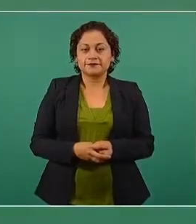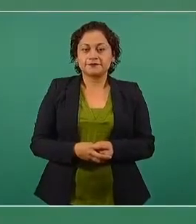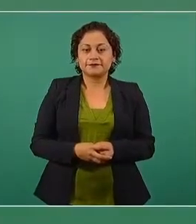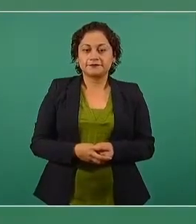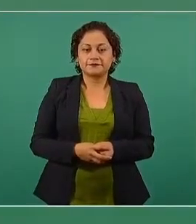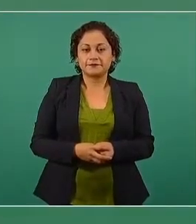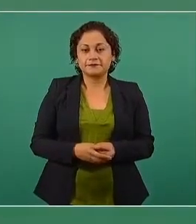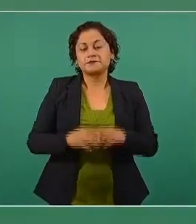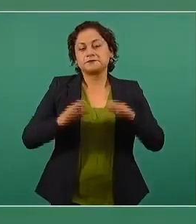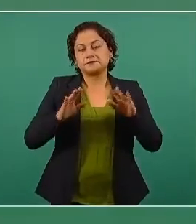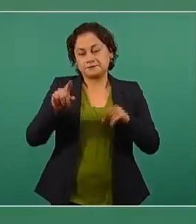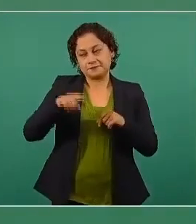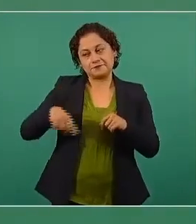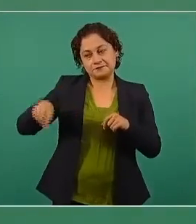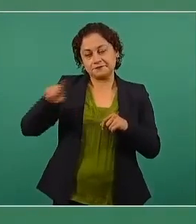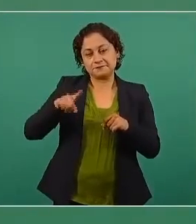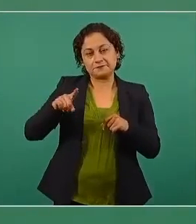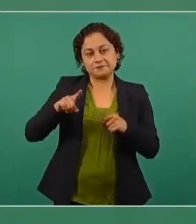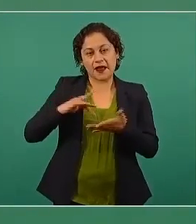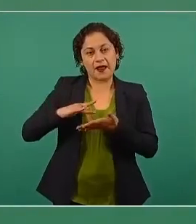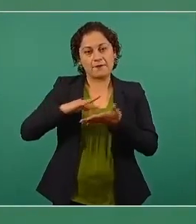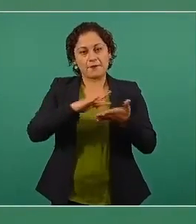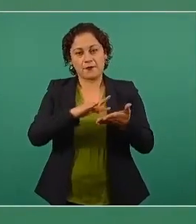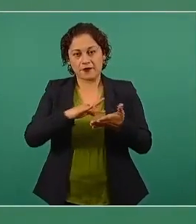partidarios del Cruz Azul.